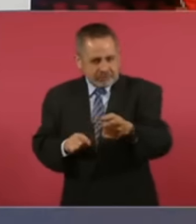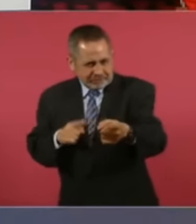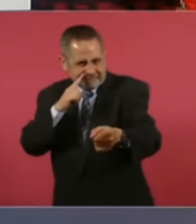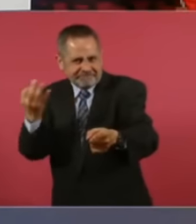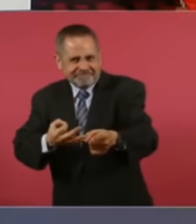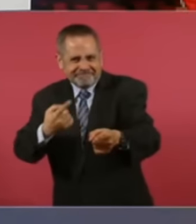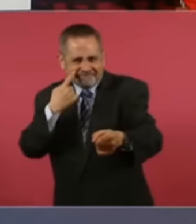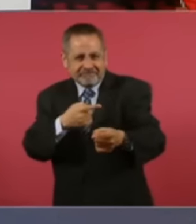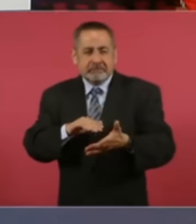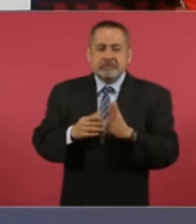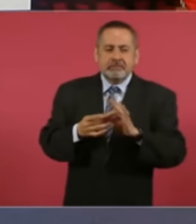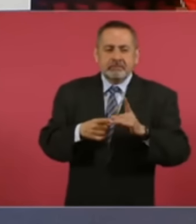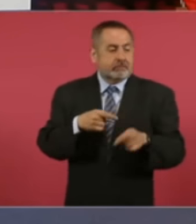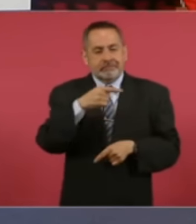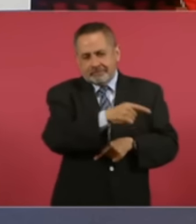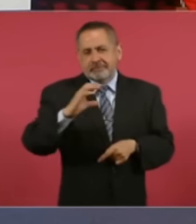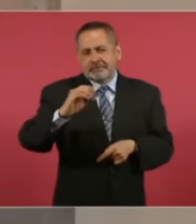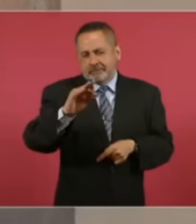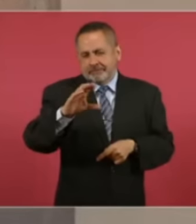medios sutiles, ¿no?, la competencia,